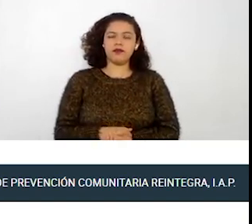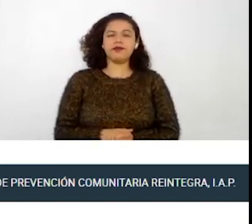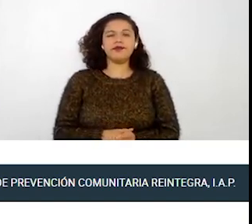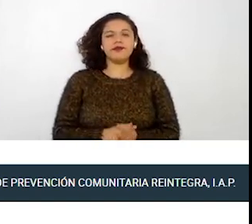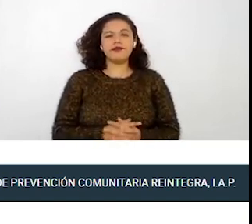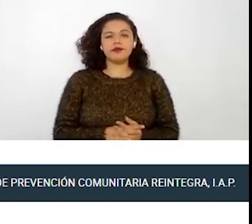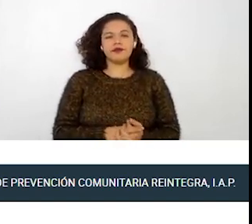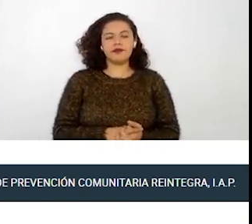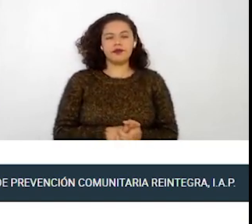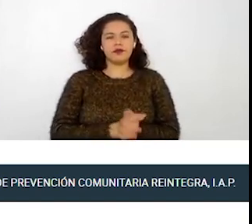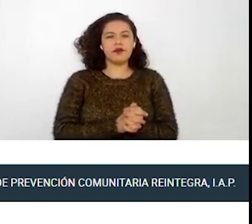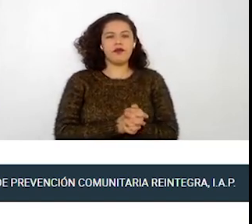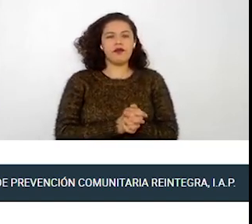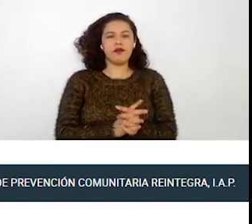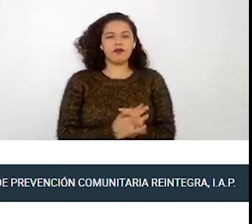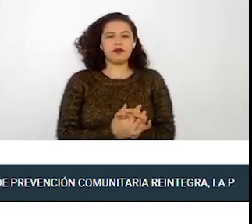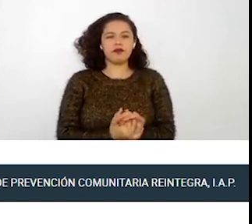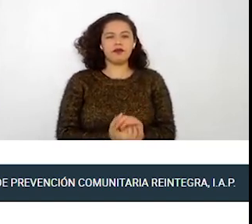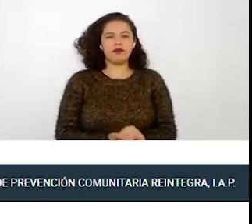Entonces vamos